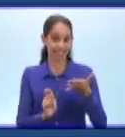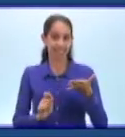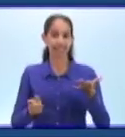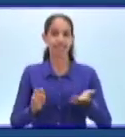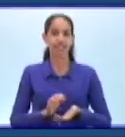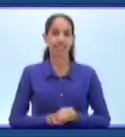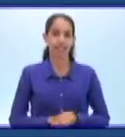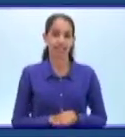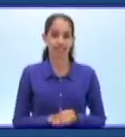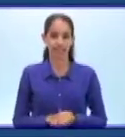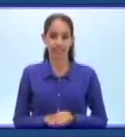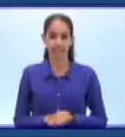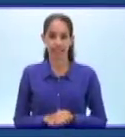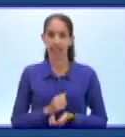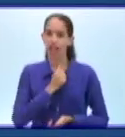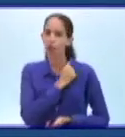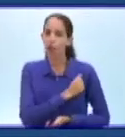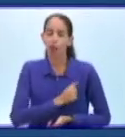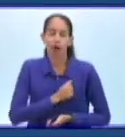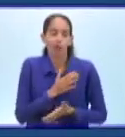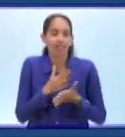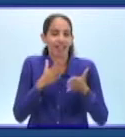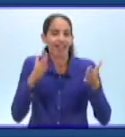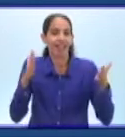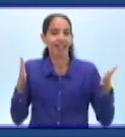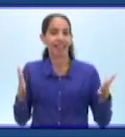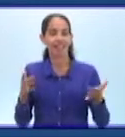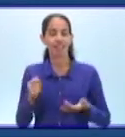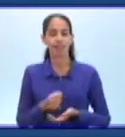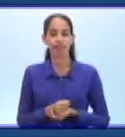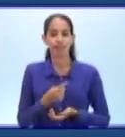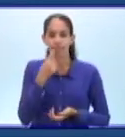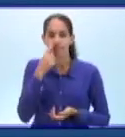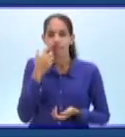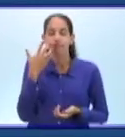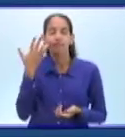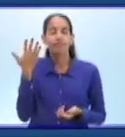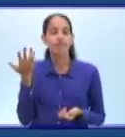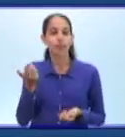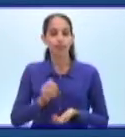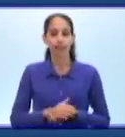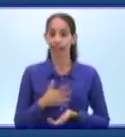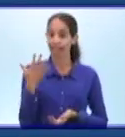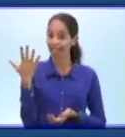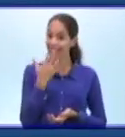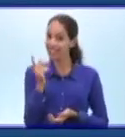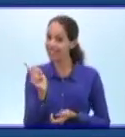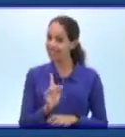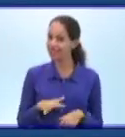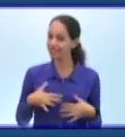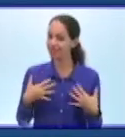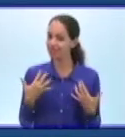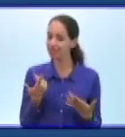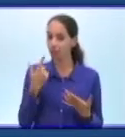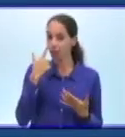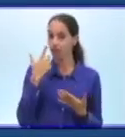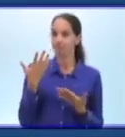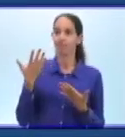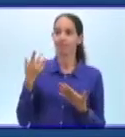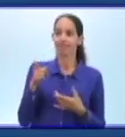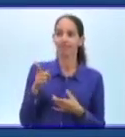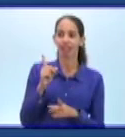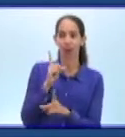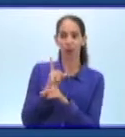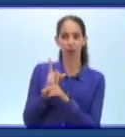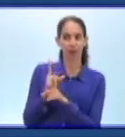cartas. Un amor grande, suspiro. ¿Quién no suspira cuando ve a la persona